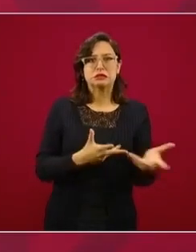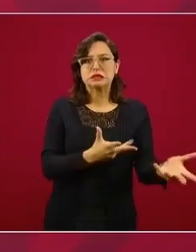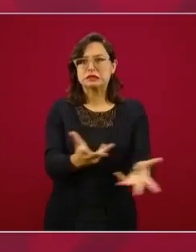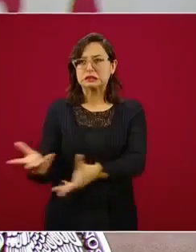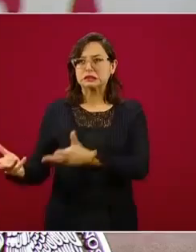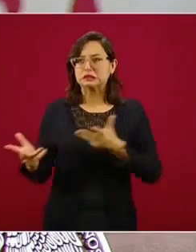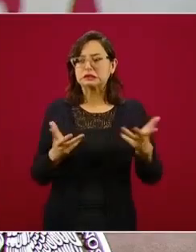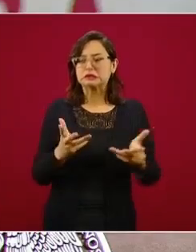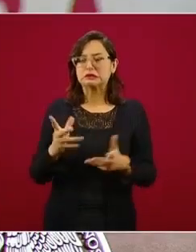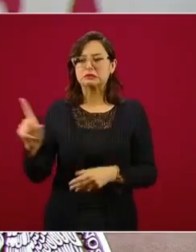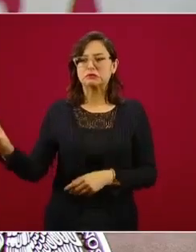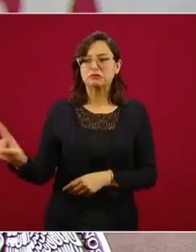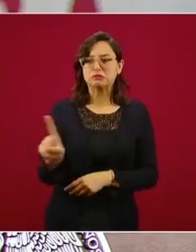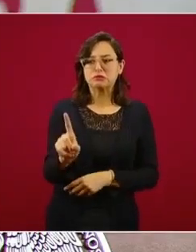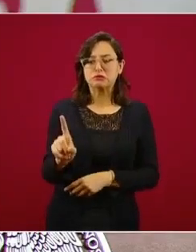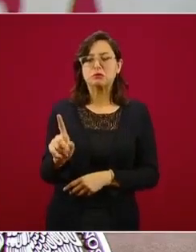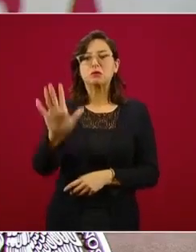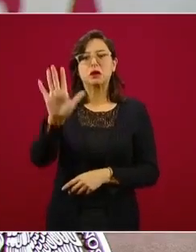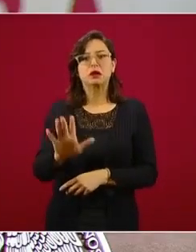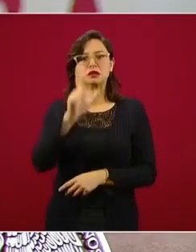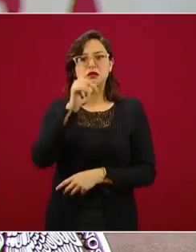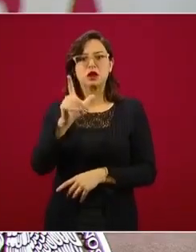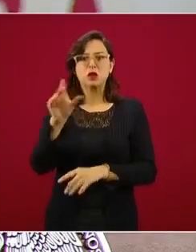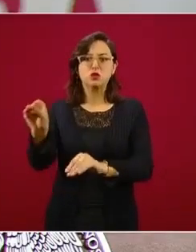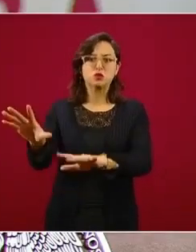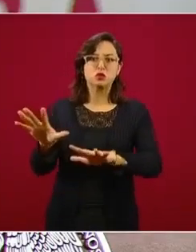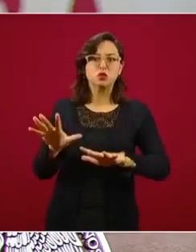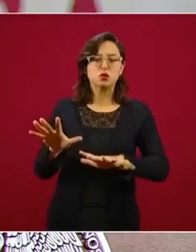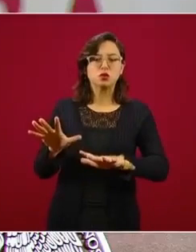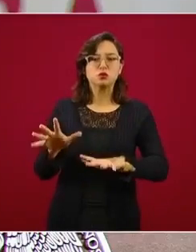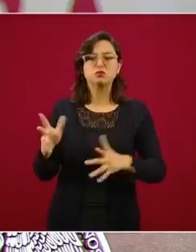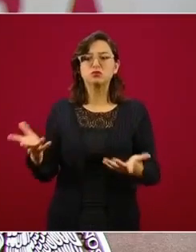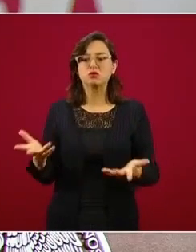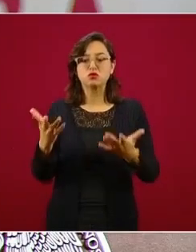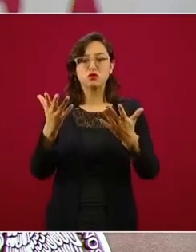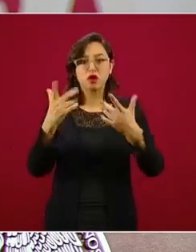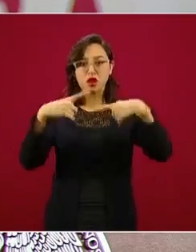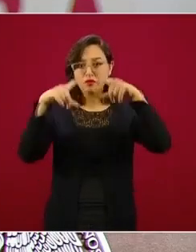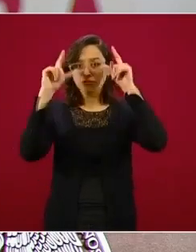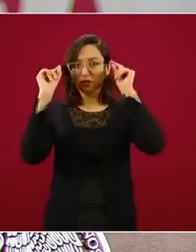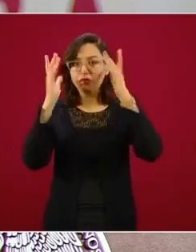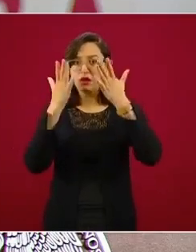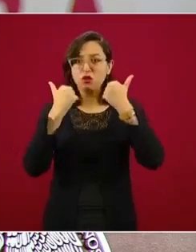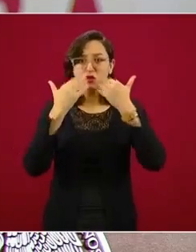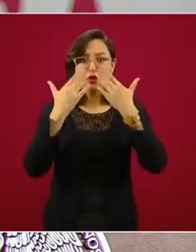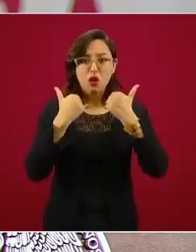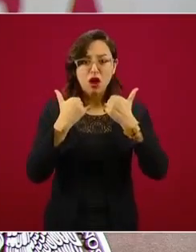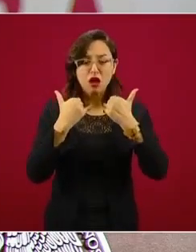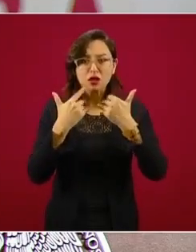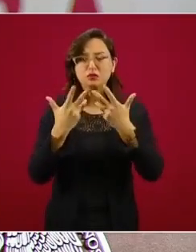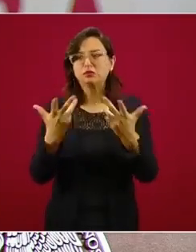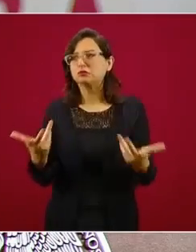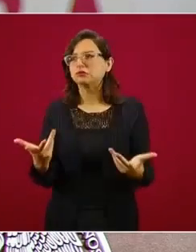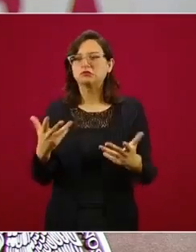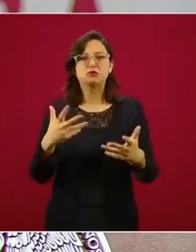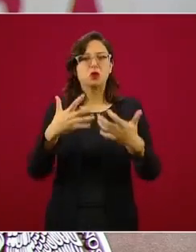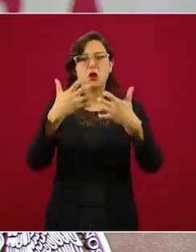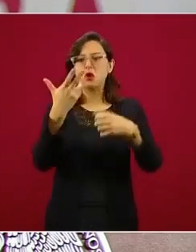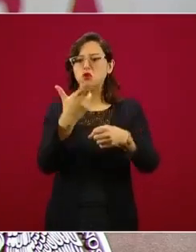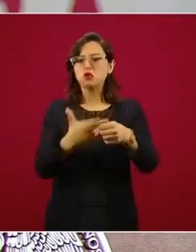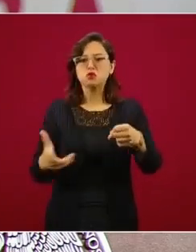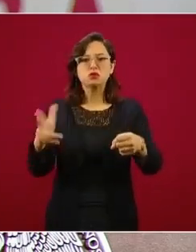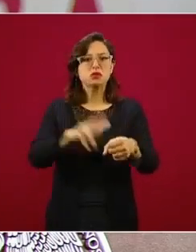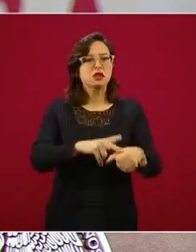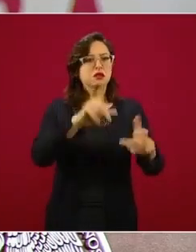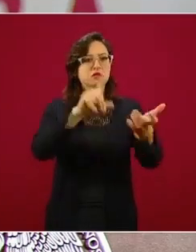ellas un hospital se mantiene oscuro y no trabaja como debe ser. Esto no es retórica, es la realidad, y por eso